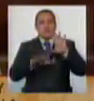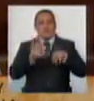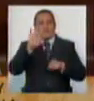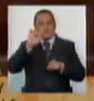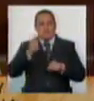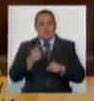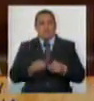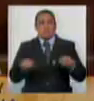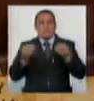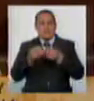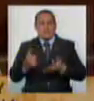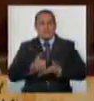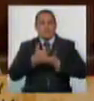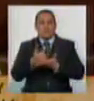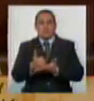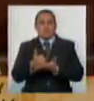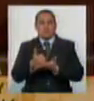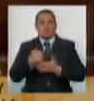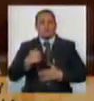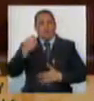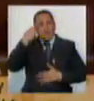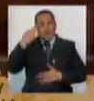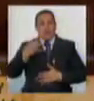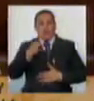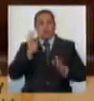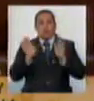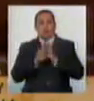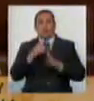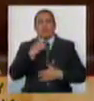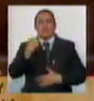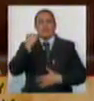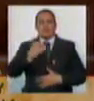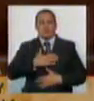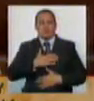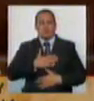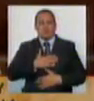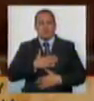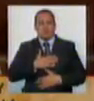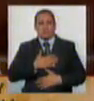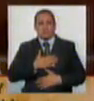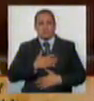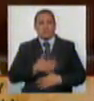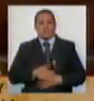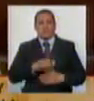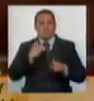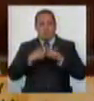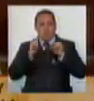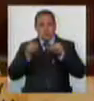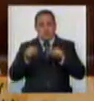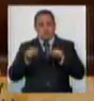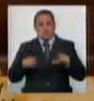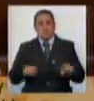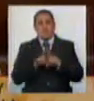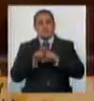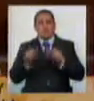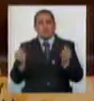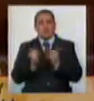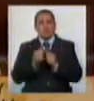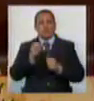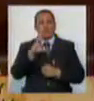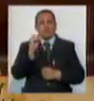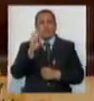módulos adicionales. Creemos en el derecho a la propiedad. Por eso, a través del